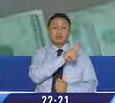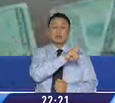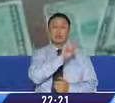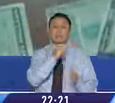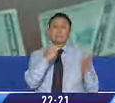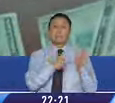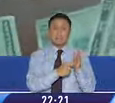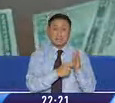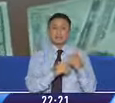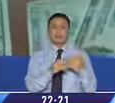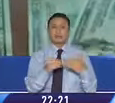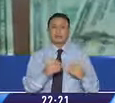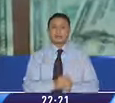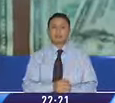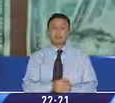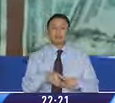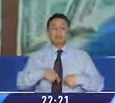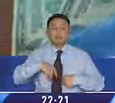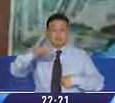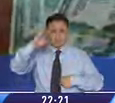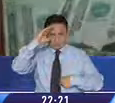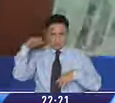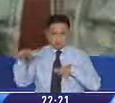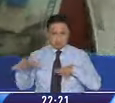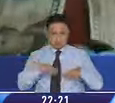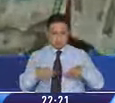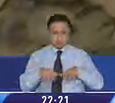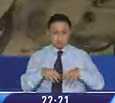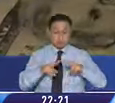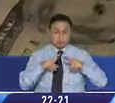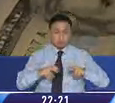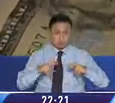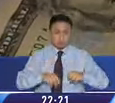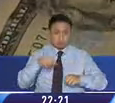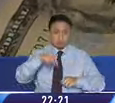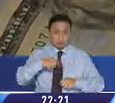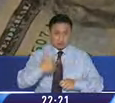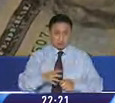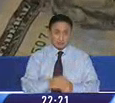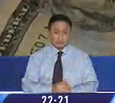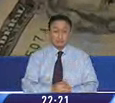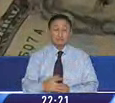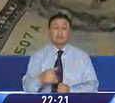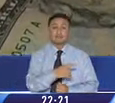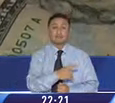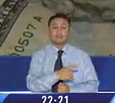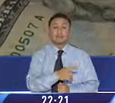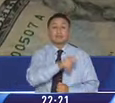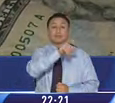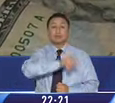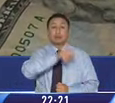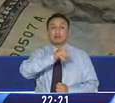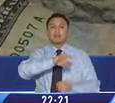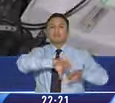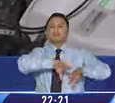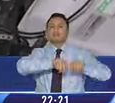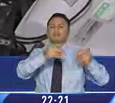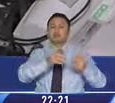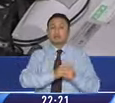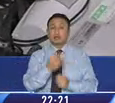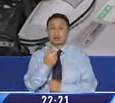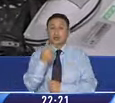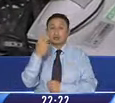De acuerdo a las coordinaciones con la policía colombiana y la investigación que se efectuó en el país, se habría determinado que los delitos que cometían estos sujetos era en los dos